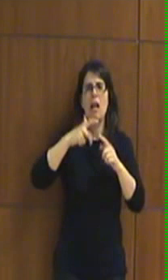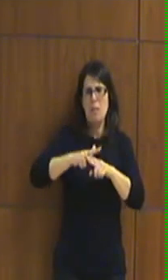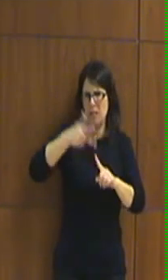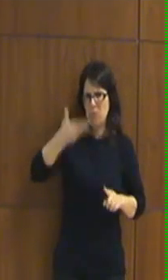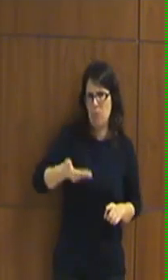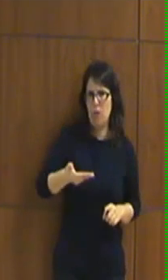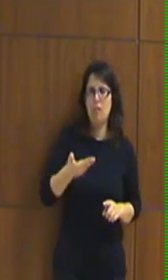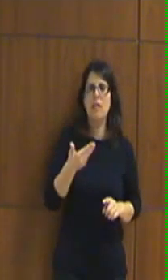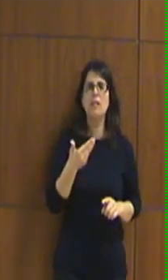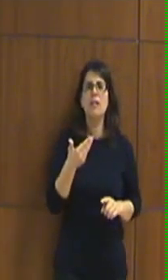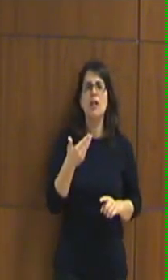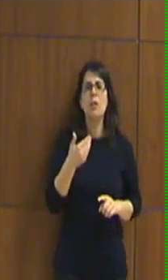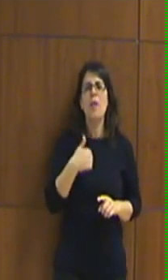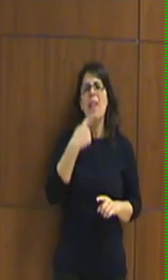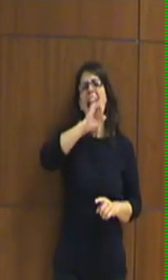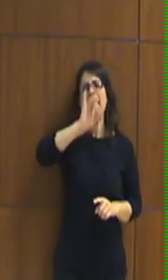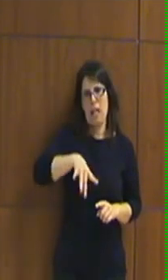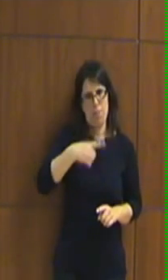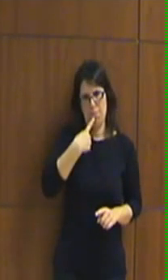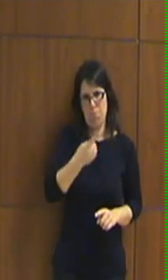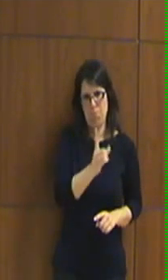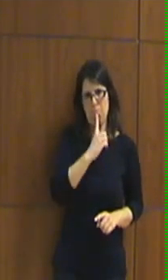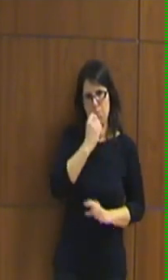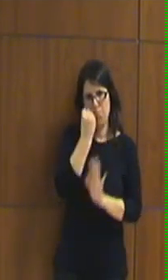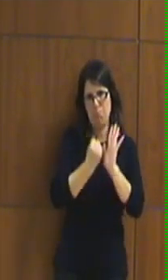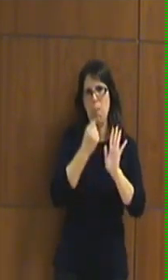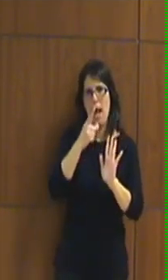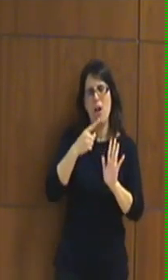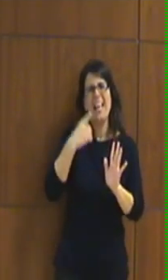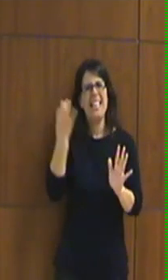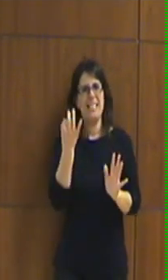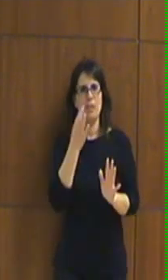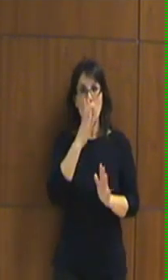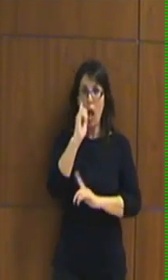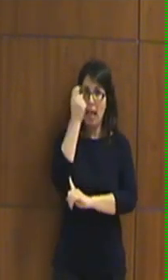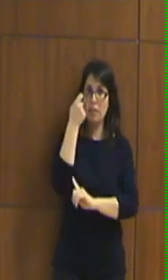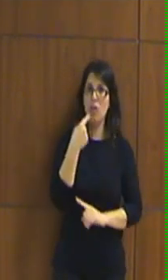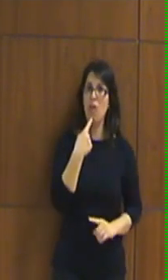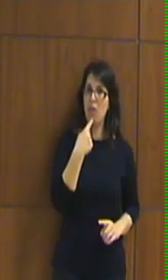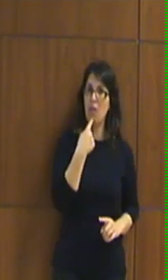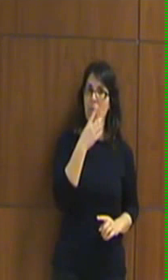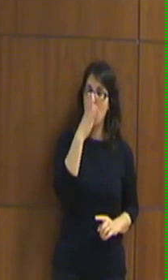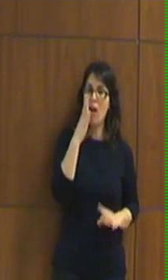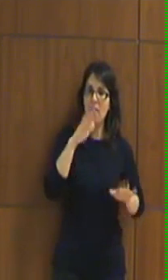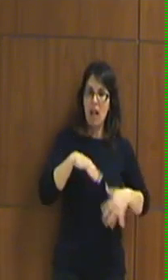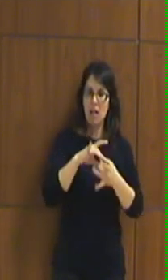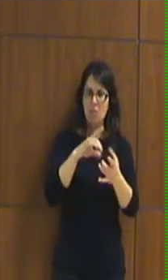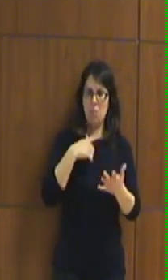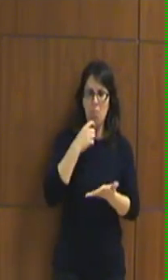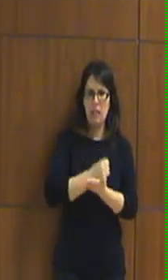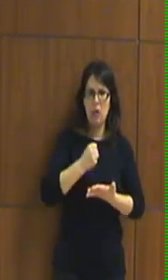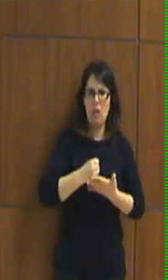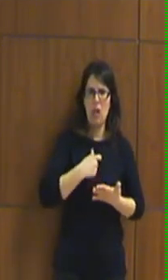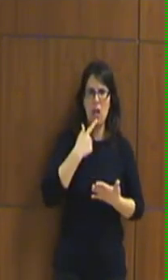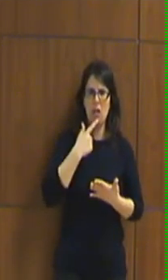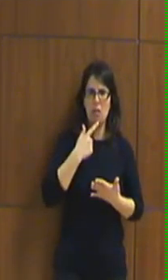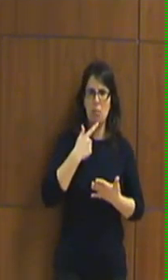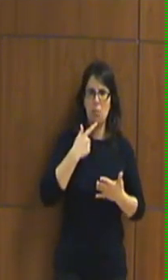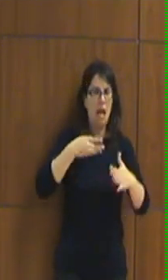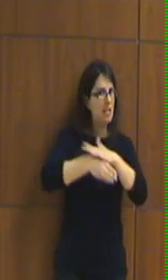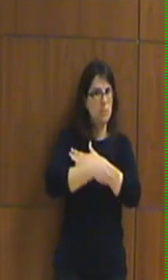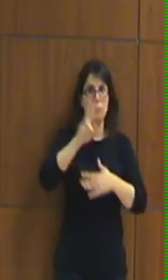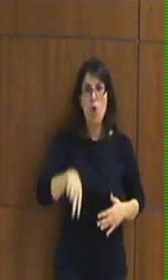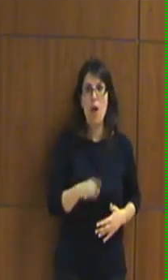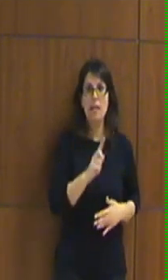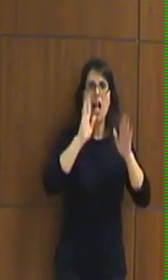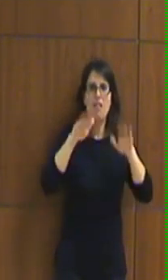contar el pecado, y resulta que tuvieron muy poco éxito porque la matriculación no era accesible. Entonces, fantástico todo el esfuerzo de un software,